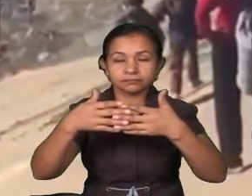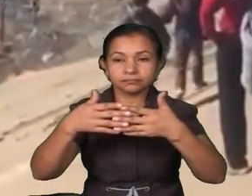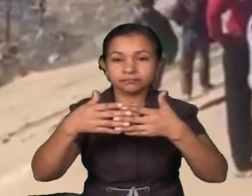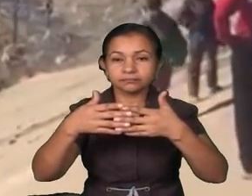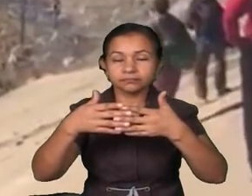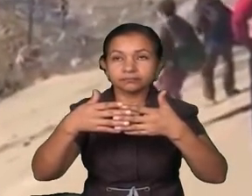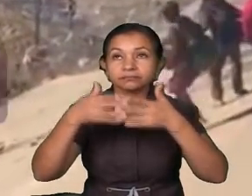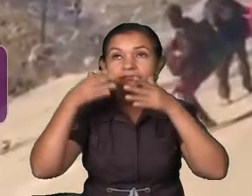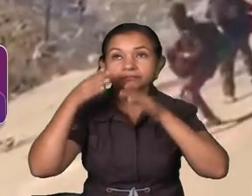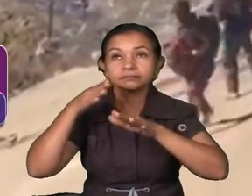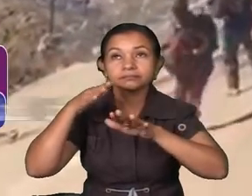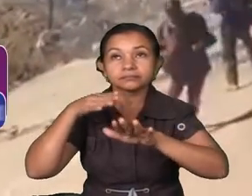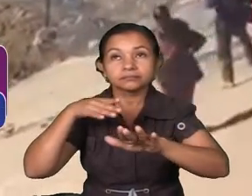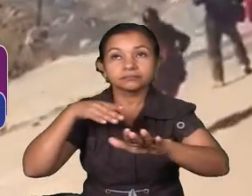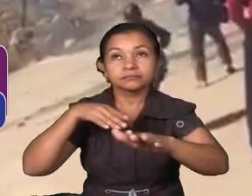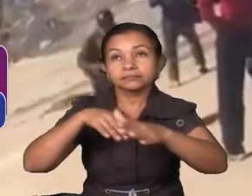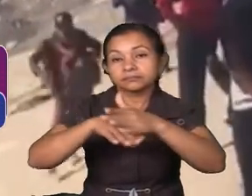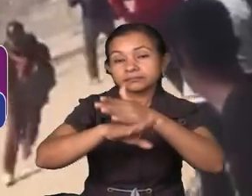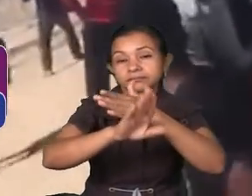migrantes y entraron